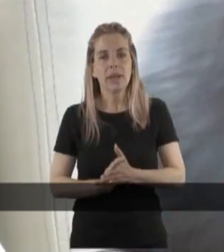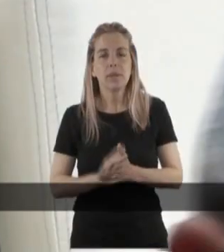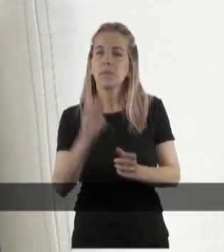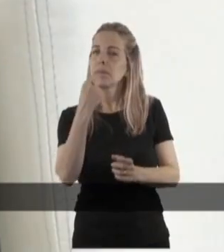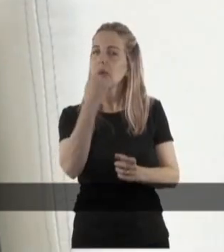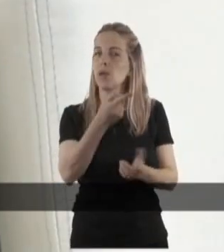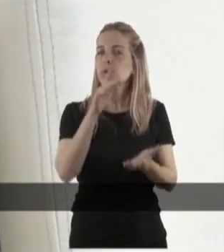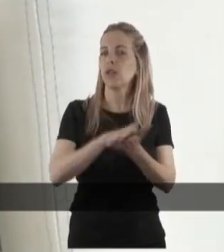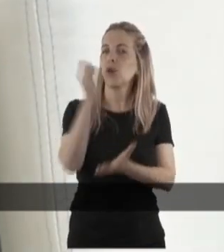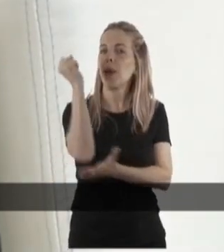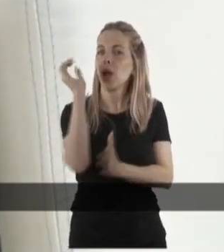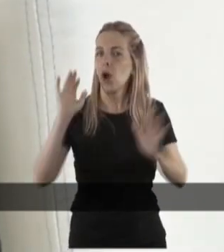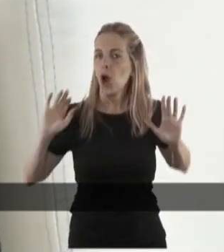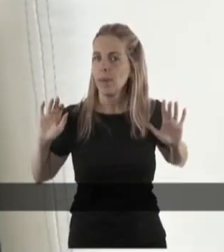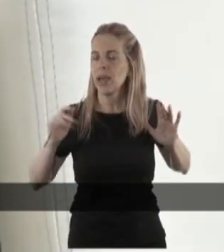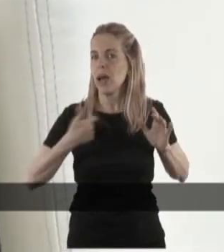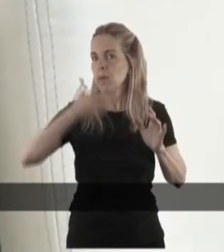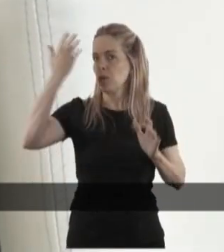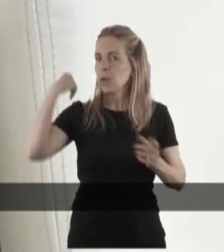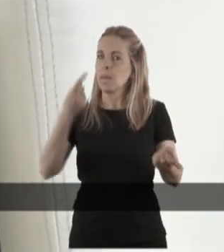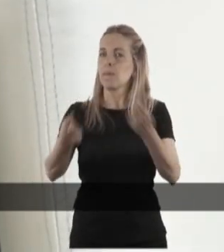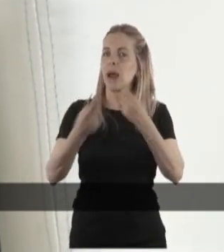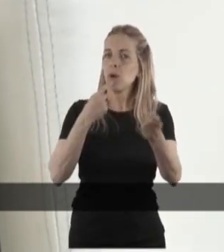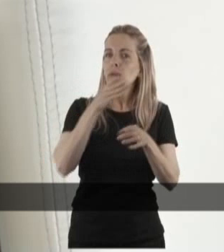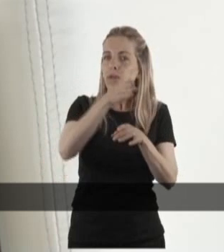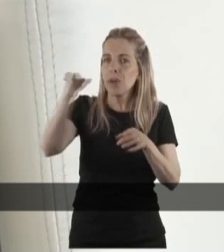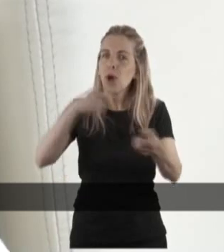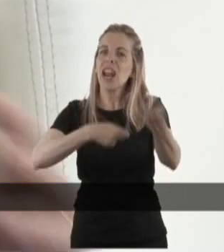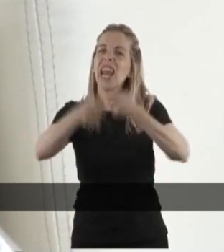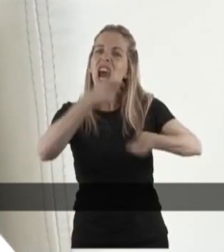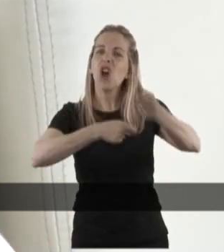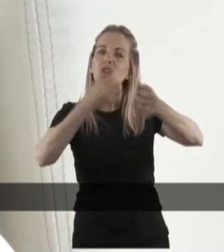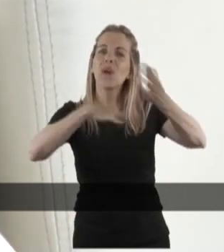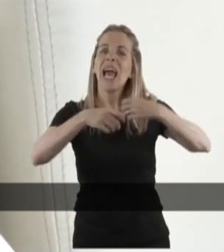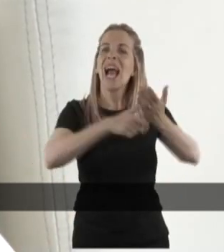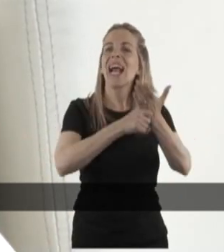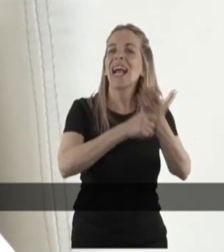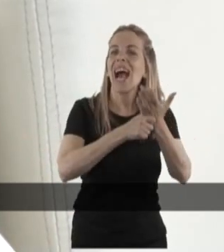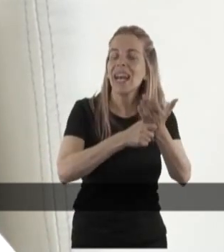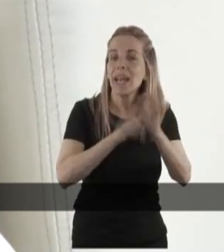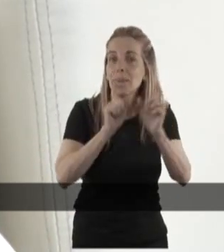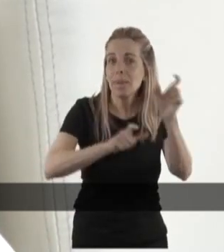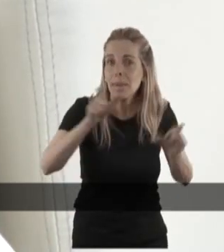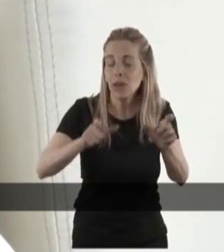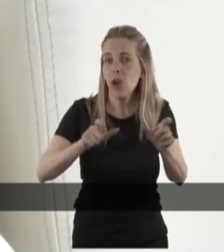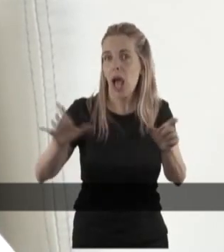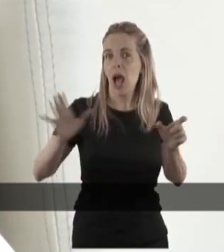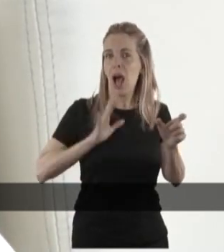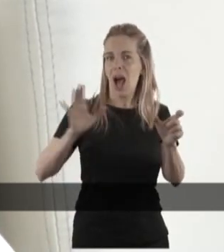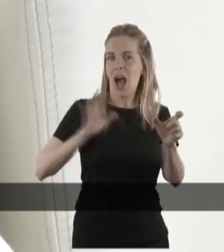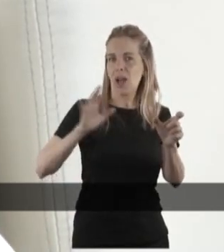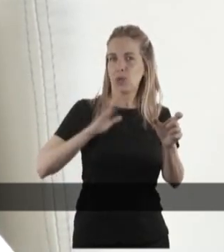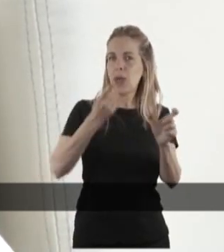pregunta económica. Estuvimos haciendo un relevamiento por las carnicerías y hasta los propios carniceros están espantados por el precio de la carne.